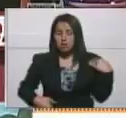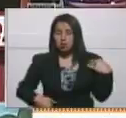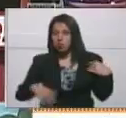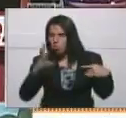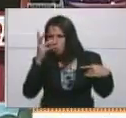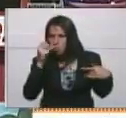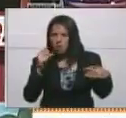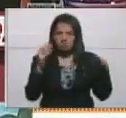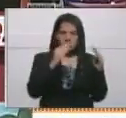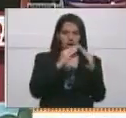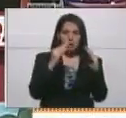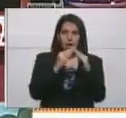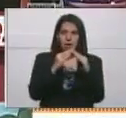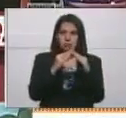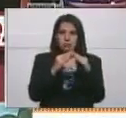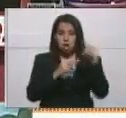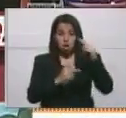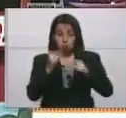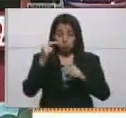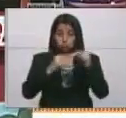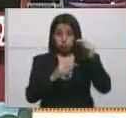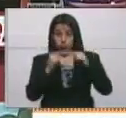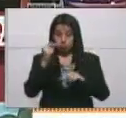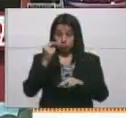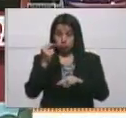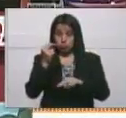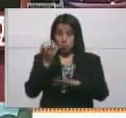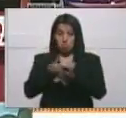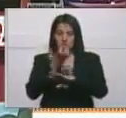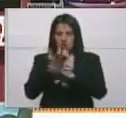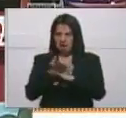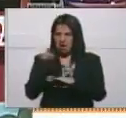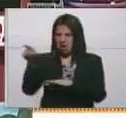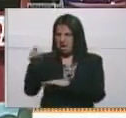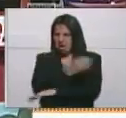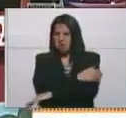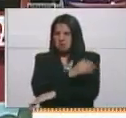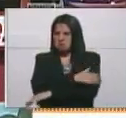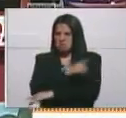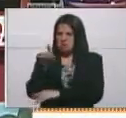¿cuántas viviendas construyó en Monagas la Cuarta República?